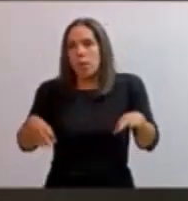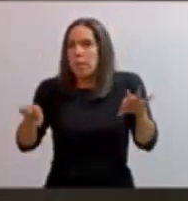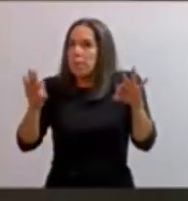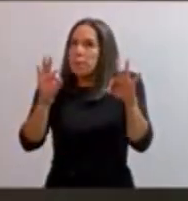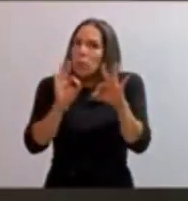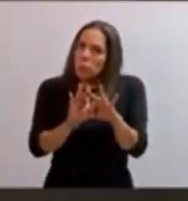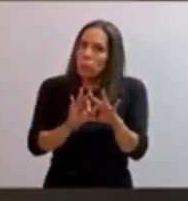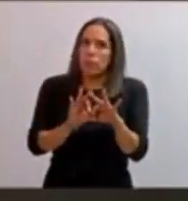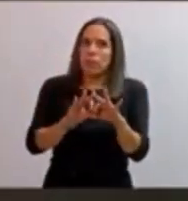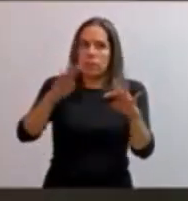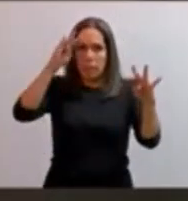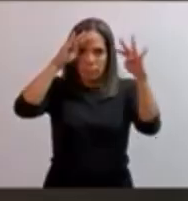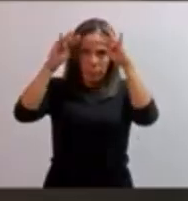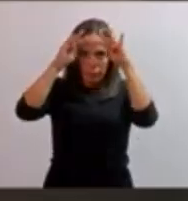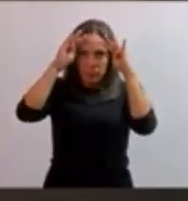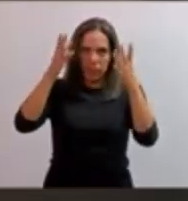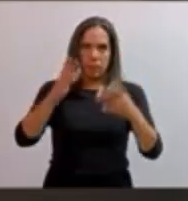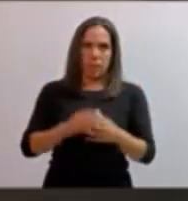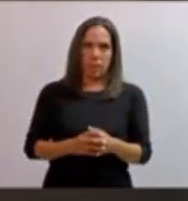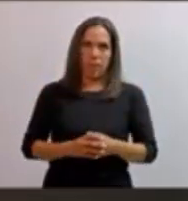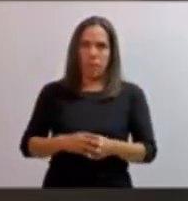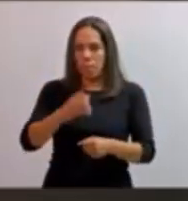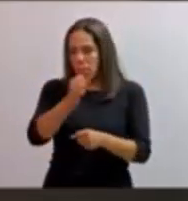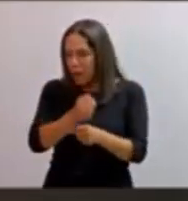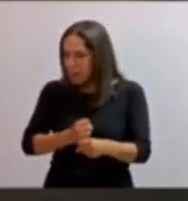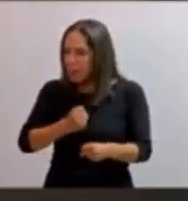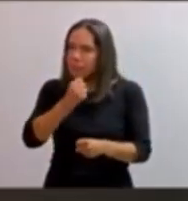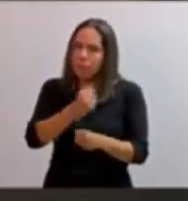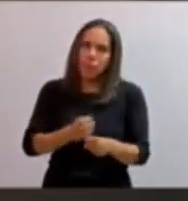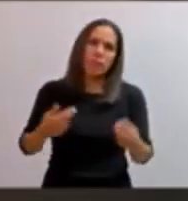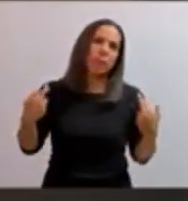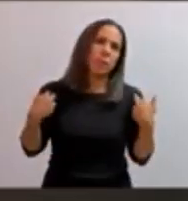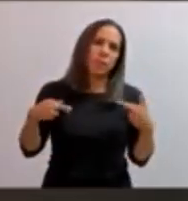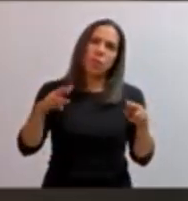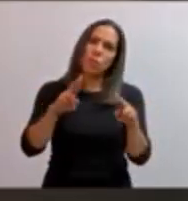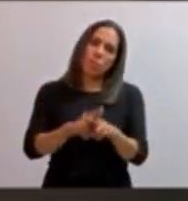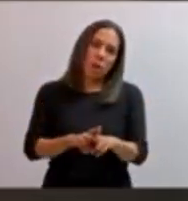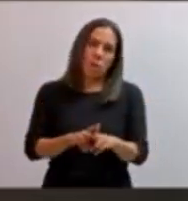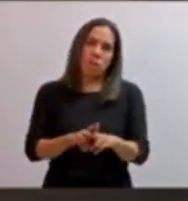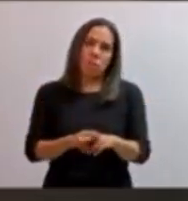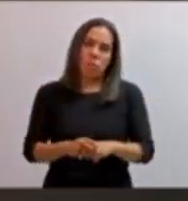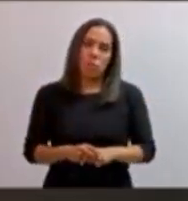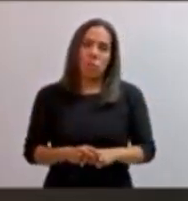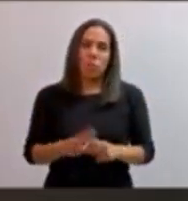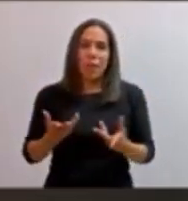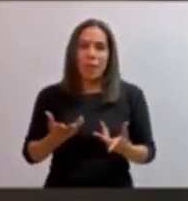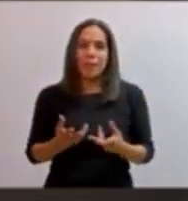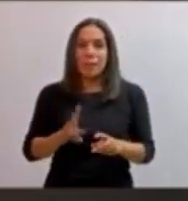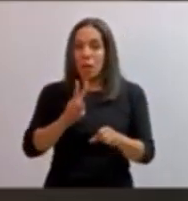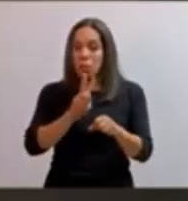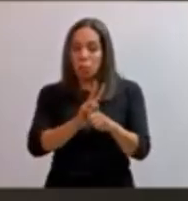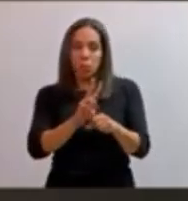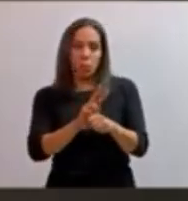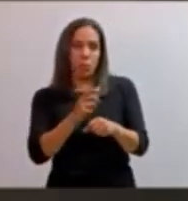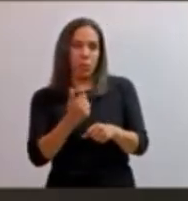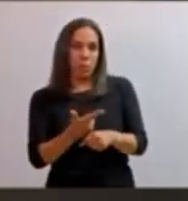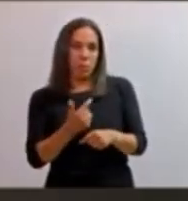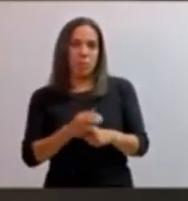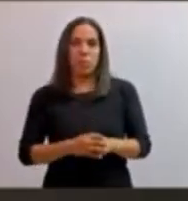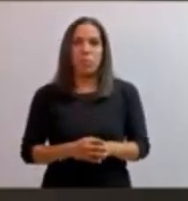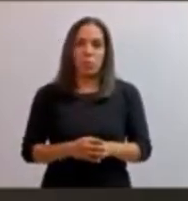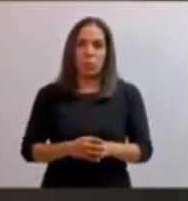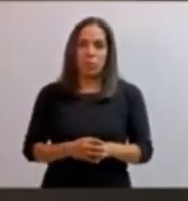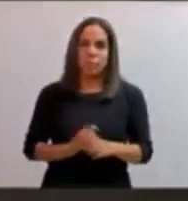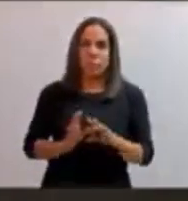de la reflexión sistemática de la práctica docente, directiva y de supervisión como elementos para la